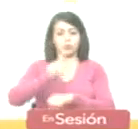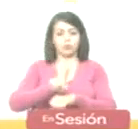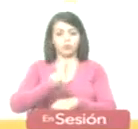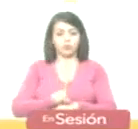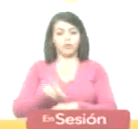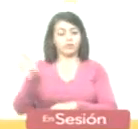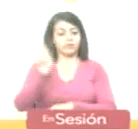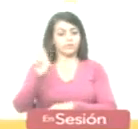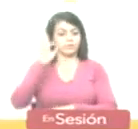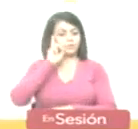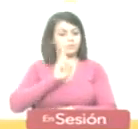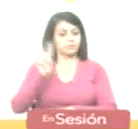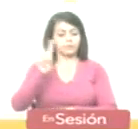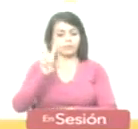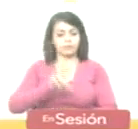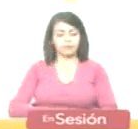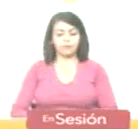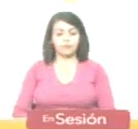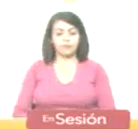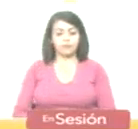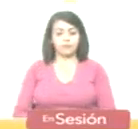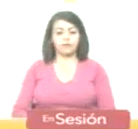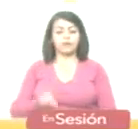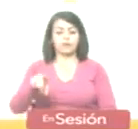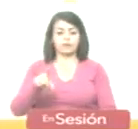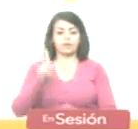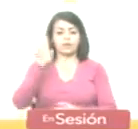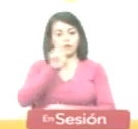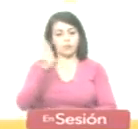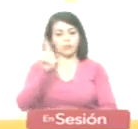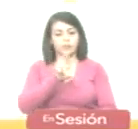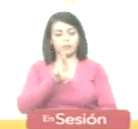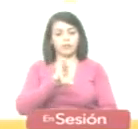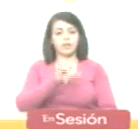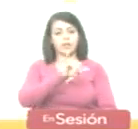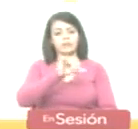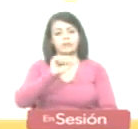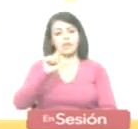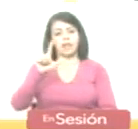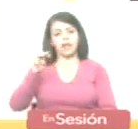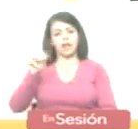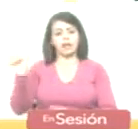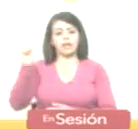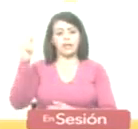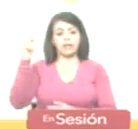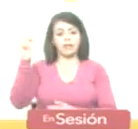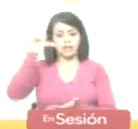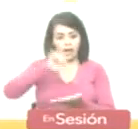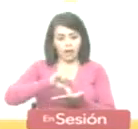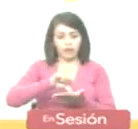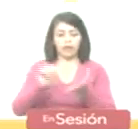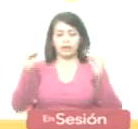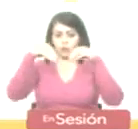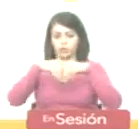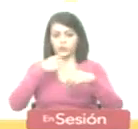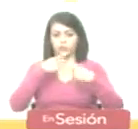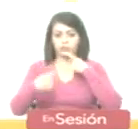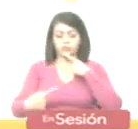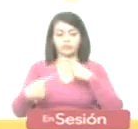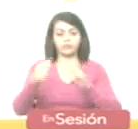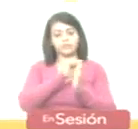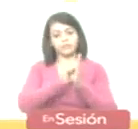de la República Bolivariana de Venezuela ante la República Islámica de Irán, de conformidad con lo previsto